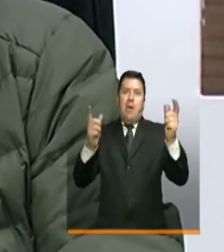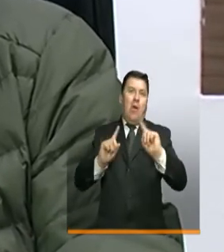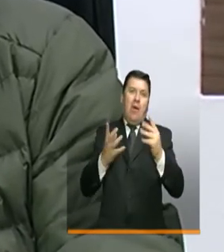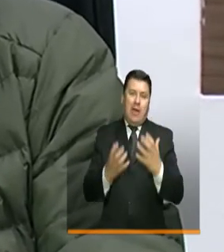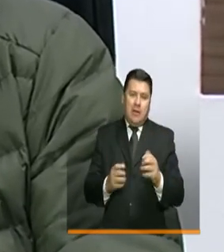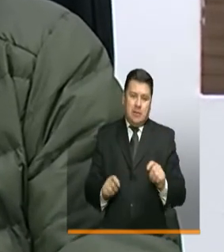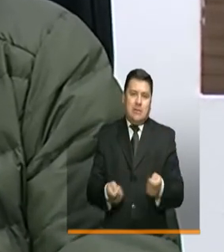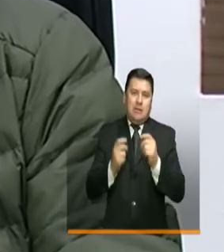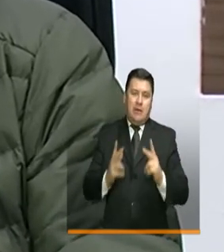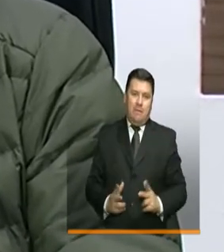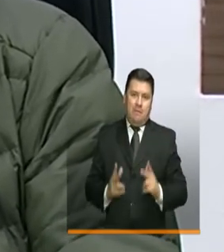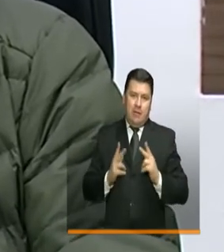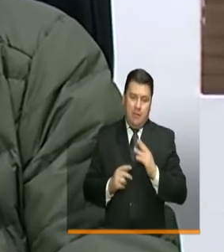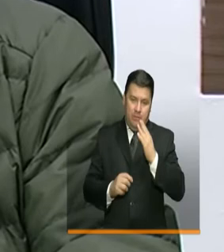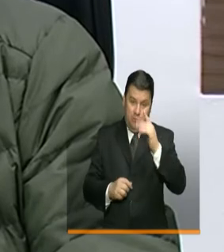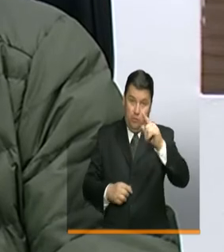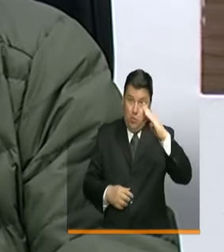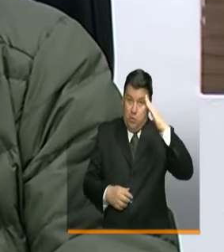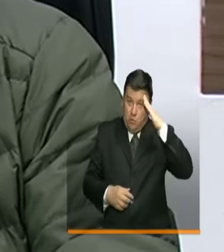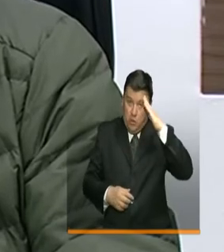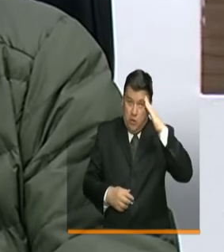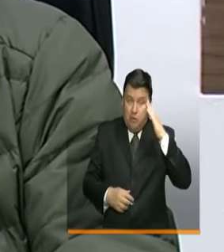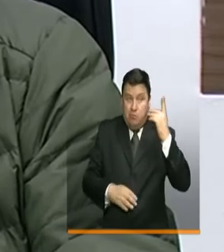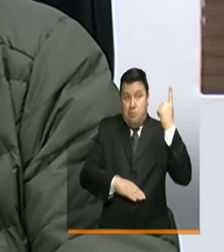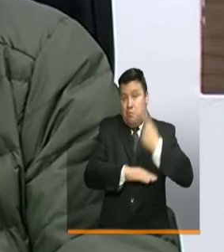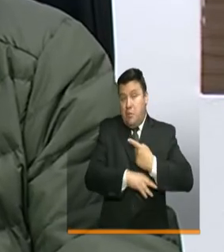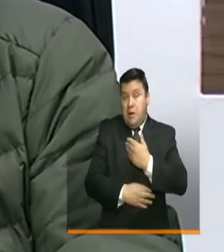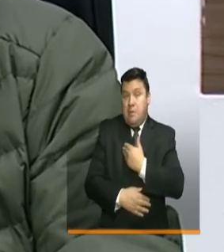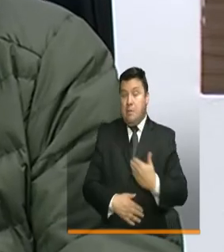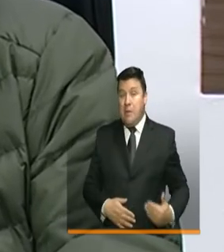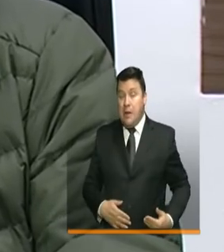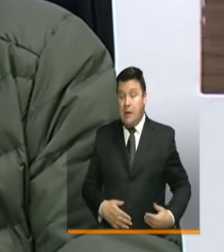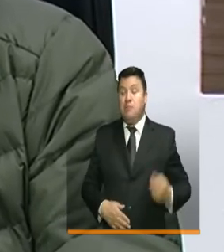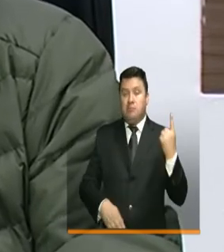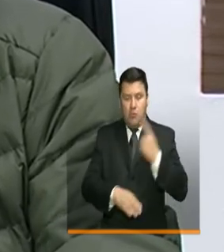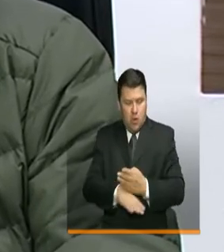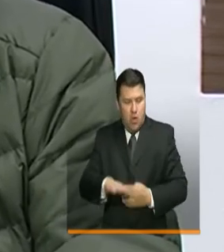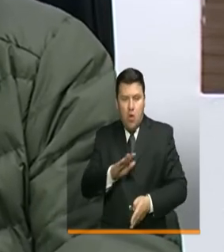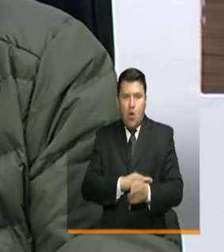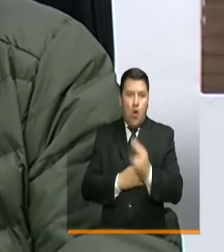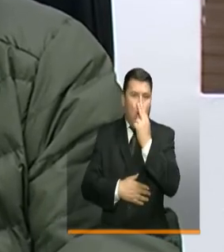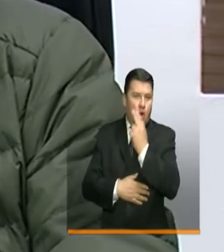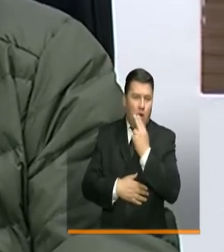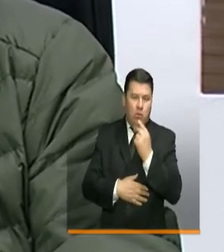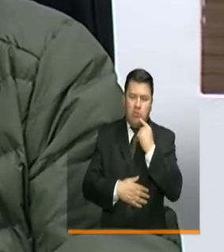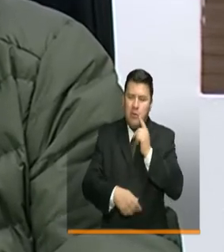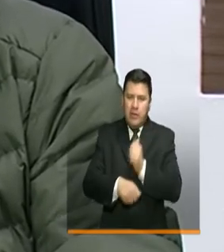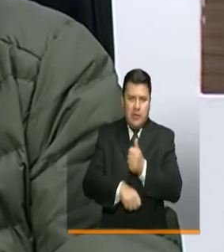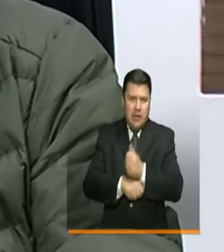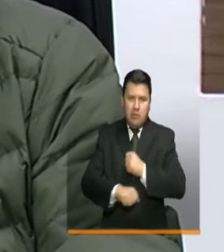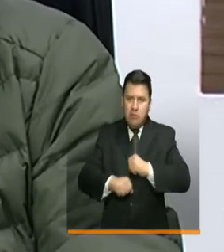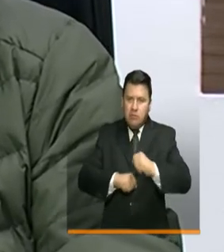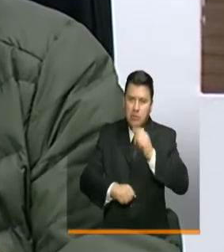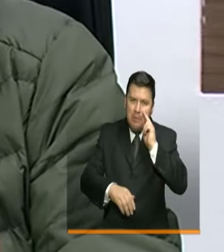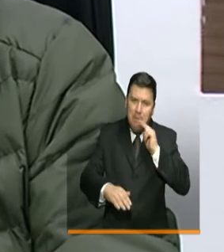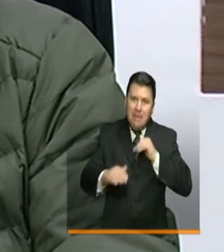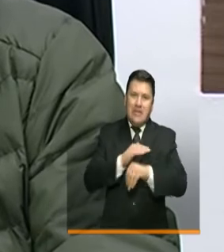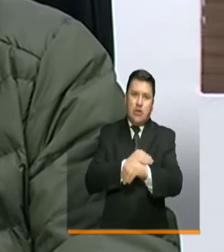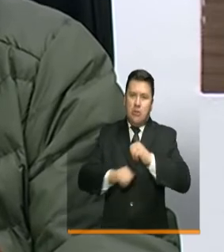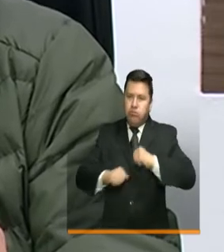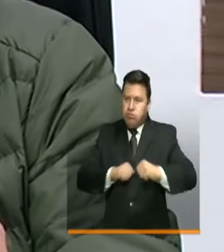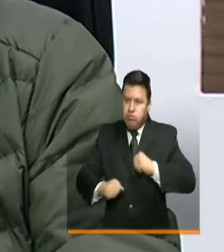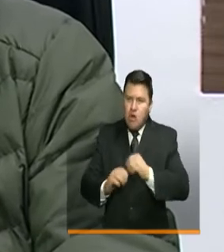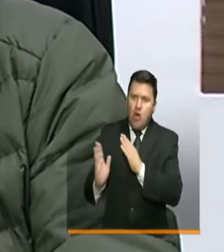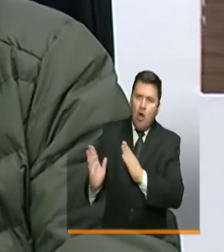segundo lugar, la fuerza pública, presidente, siguiendo sus instrucciones, sigue cumpliendo con su tarea misional,